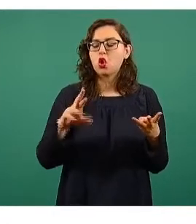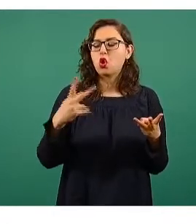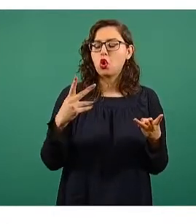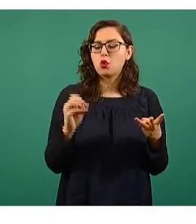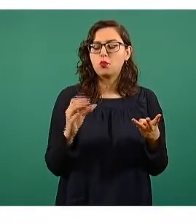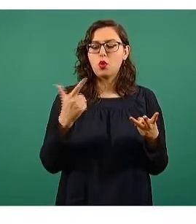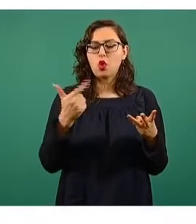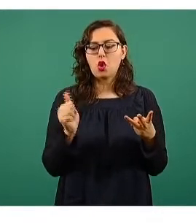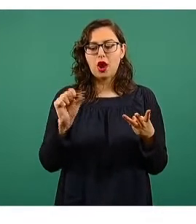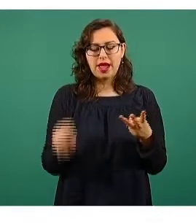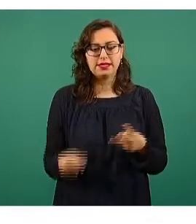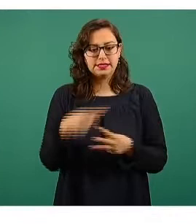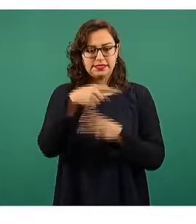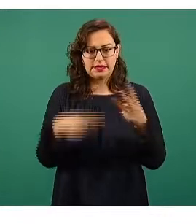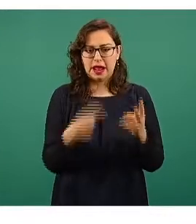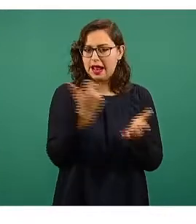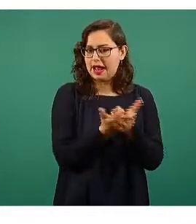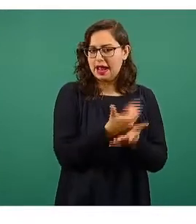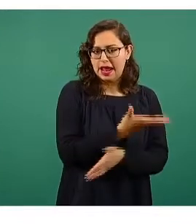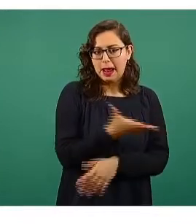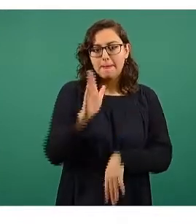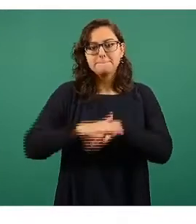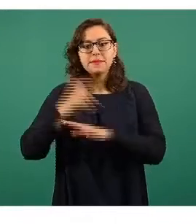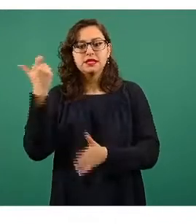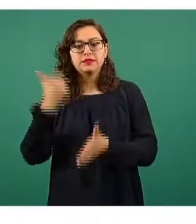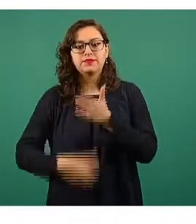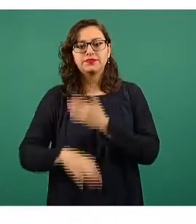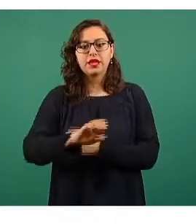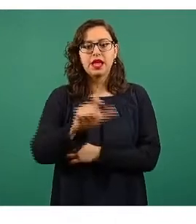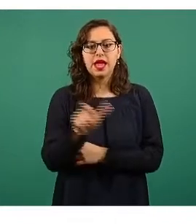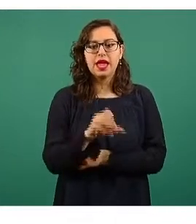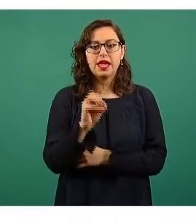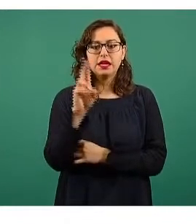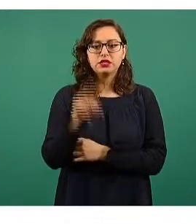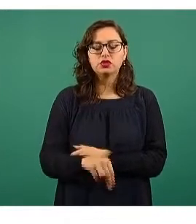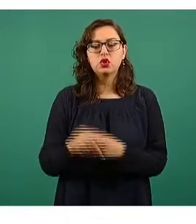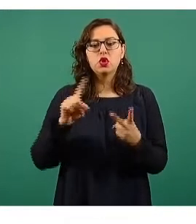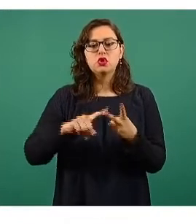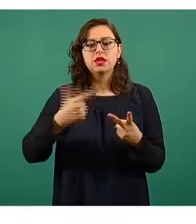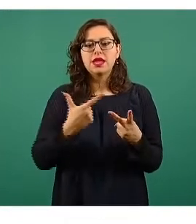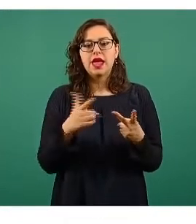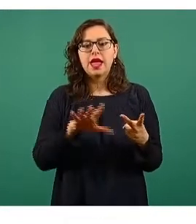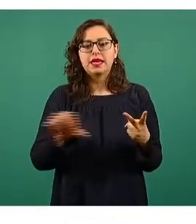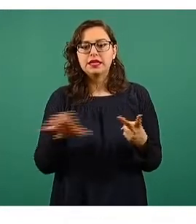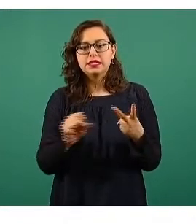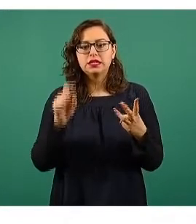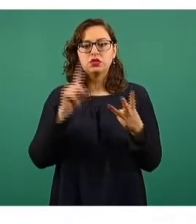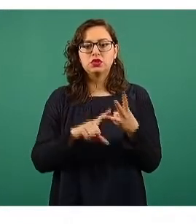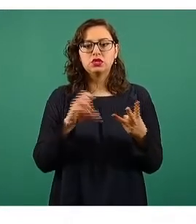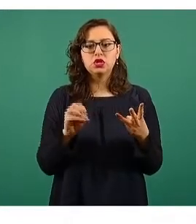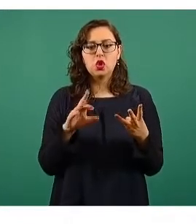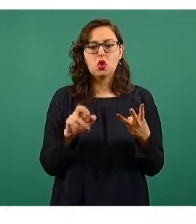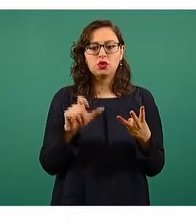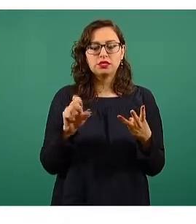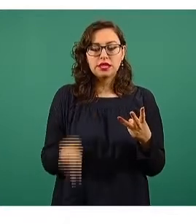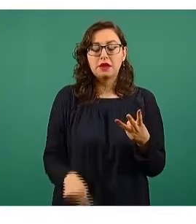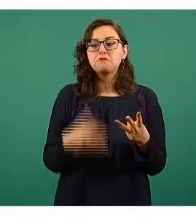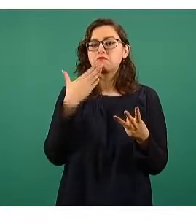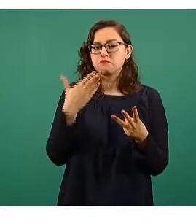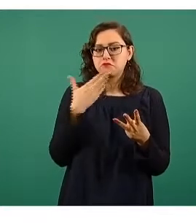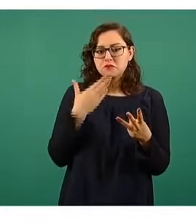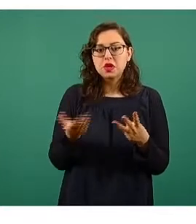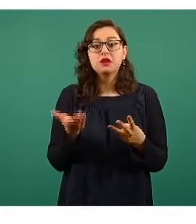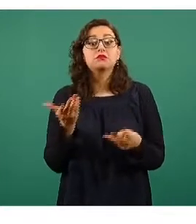caros, y los más económicos ExxonMobil, G500 y Orsan. Muy bien por ExxonMobil, siempre